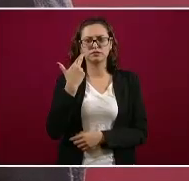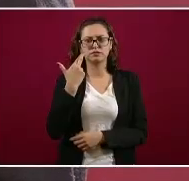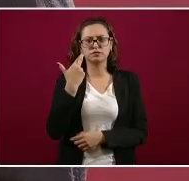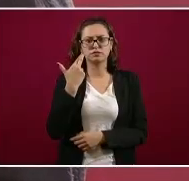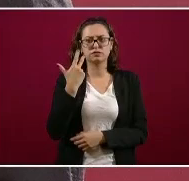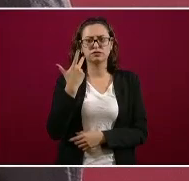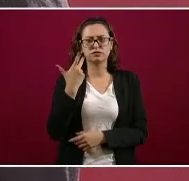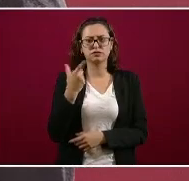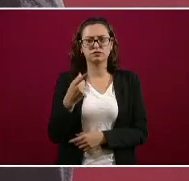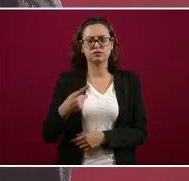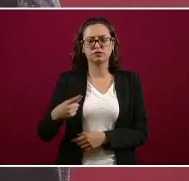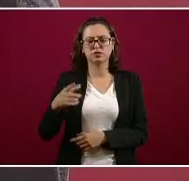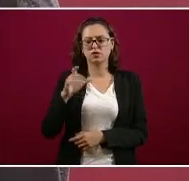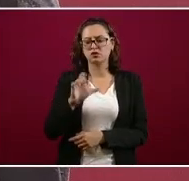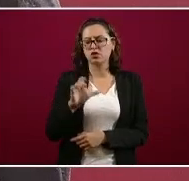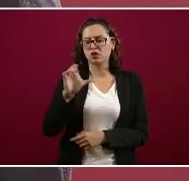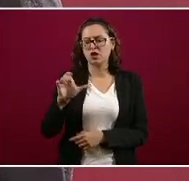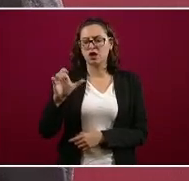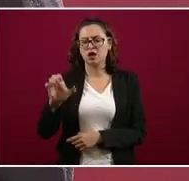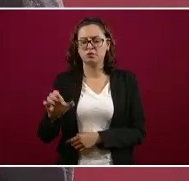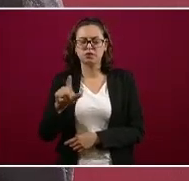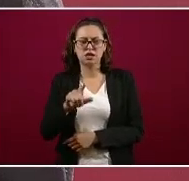consejo coreano empresarial